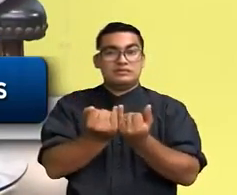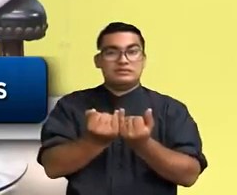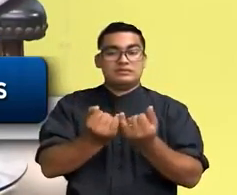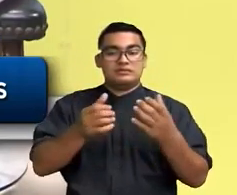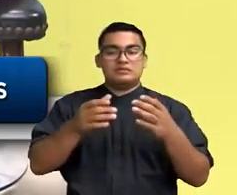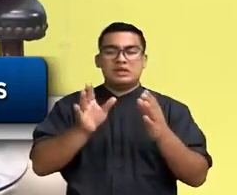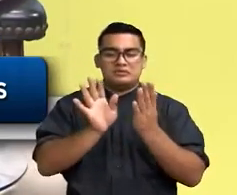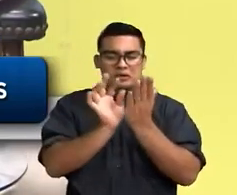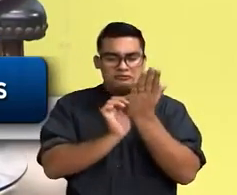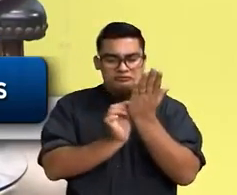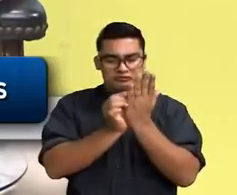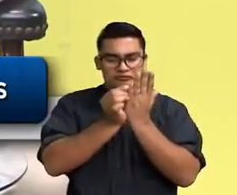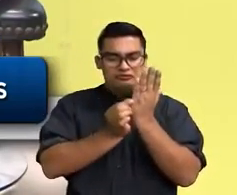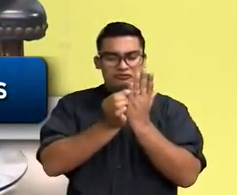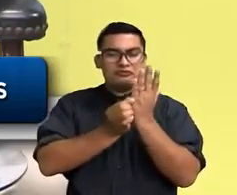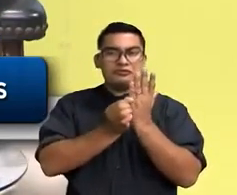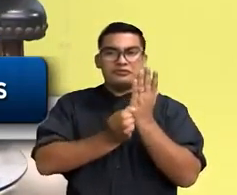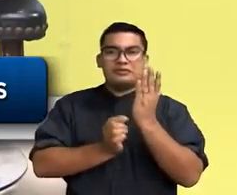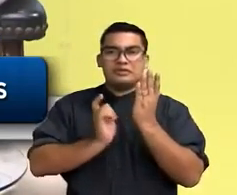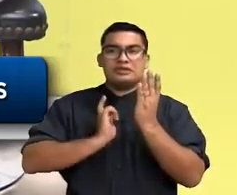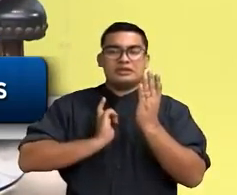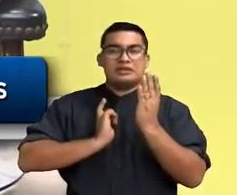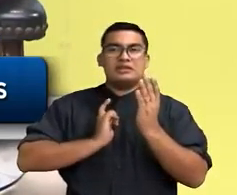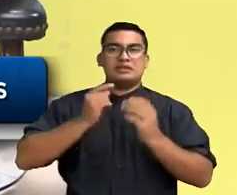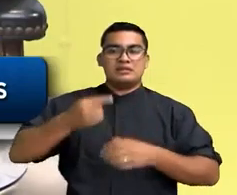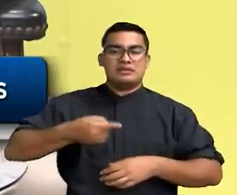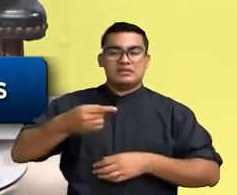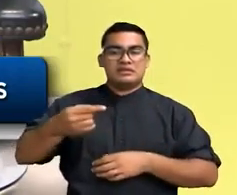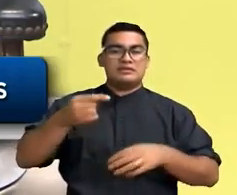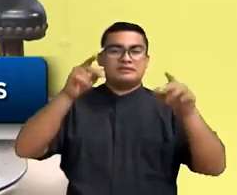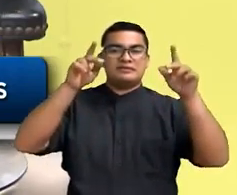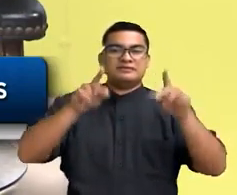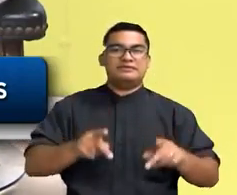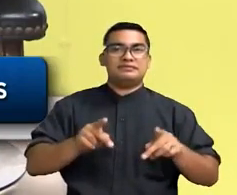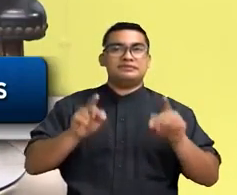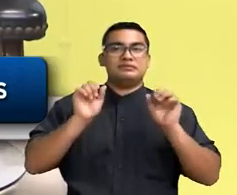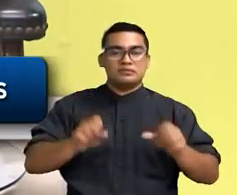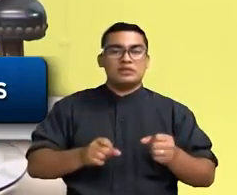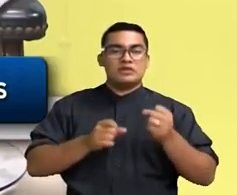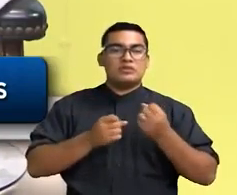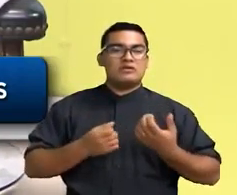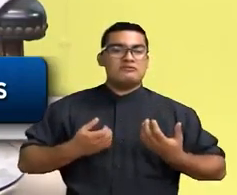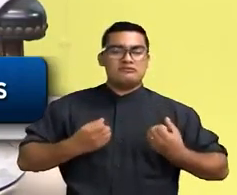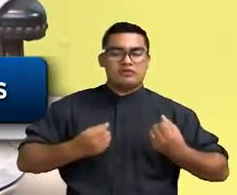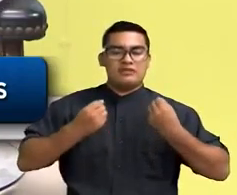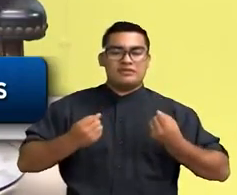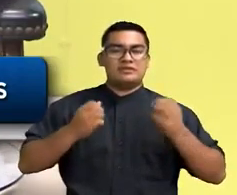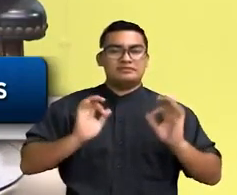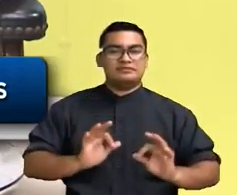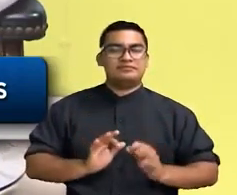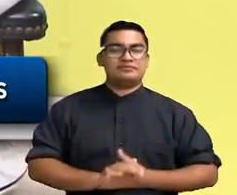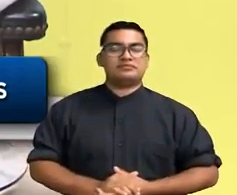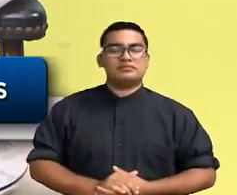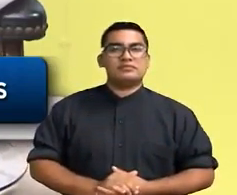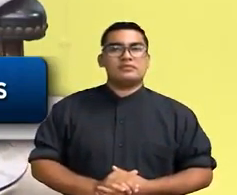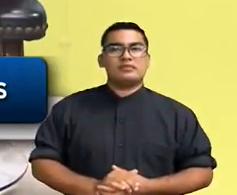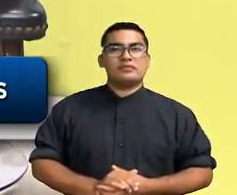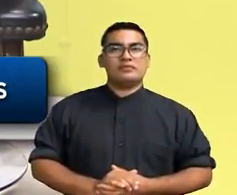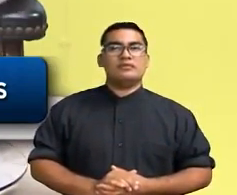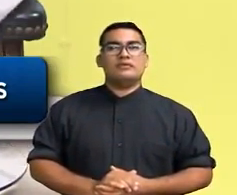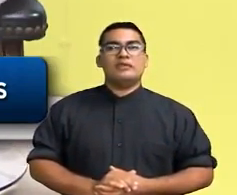microcélulas que provocan que todos los días nos estemos regenerando, por decirlo así. ¿Ya? Al haber